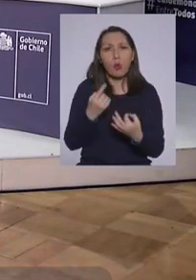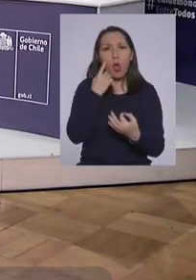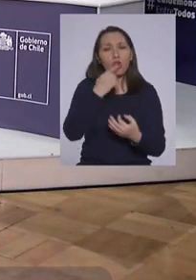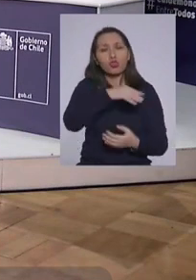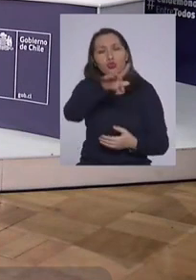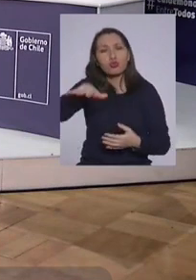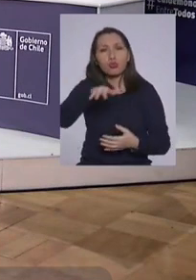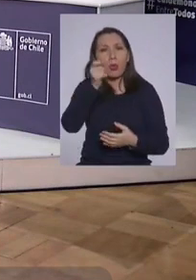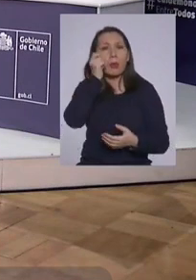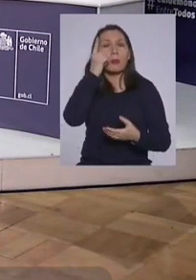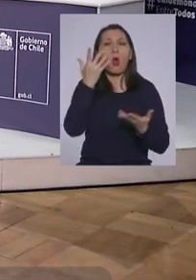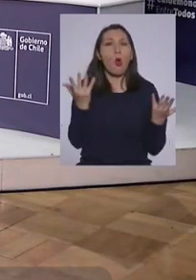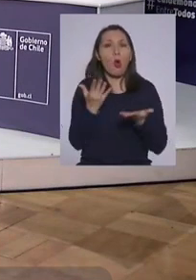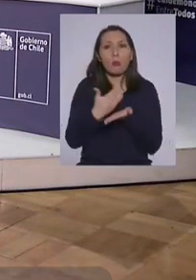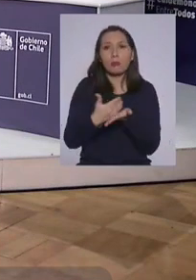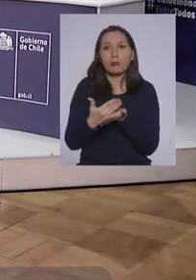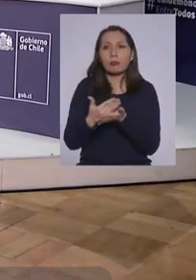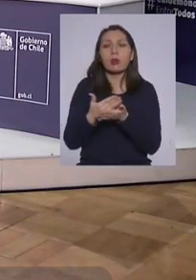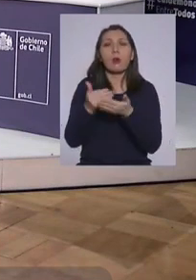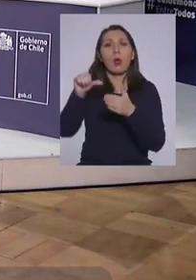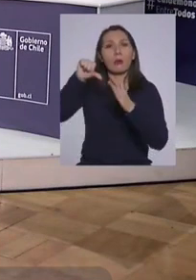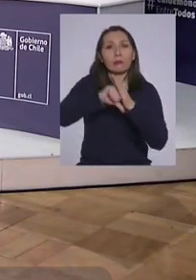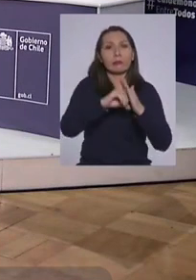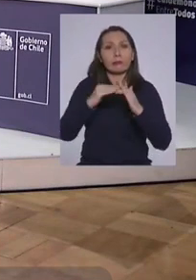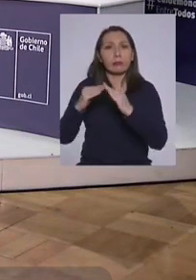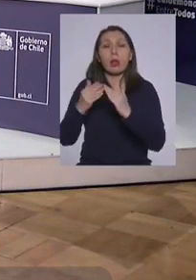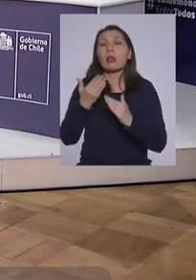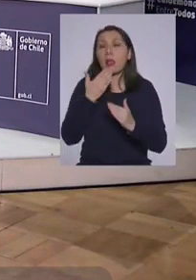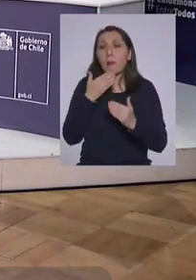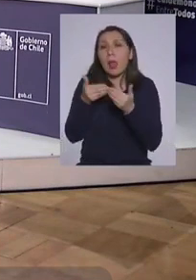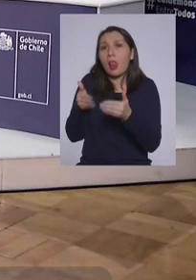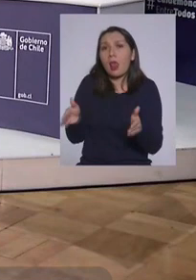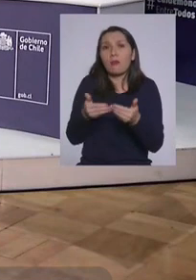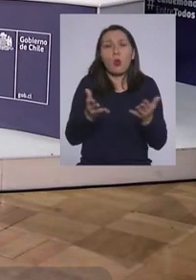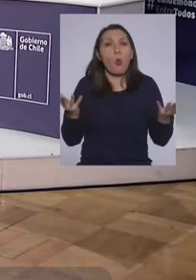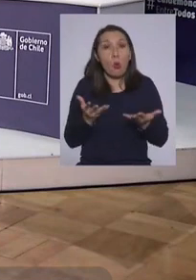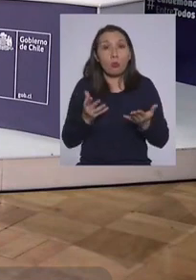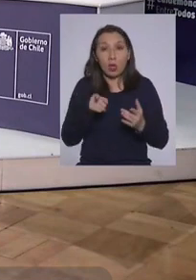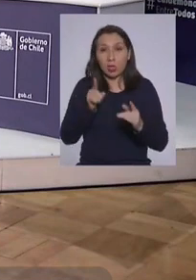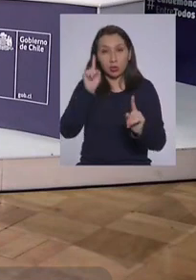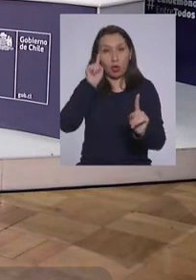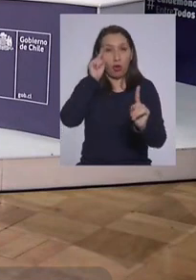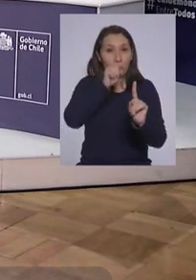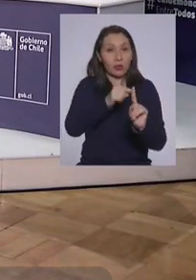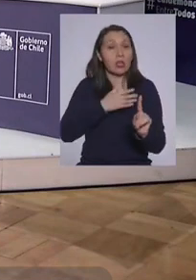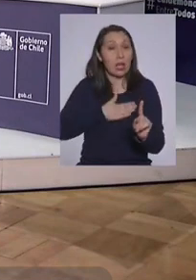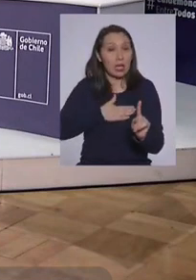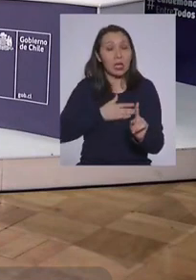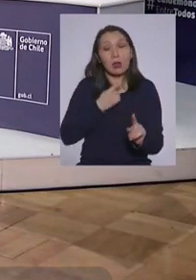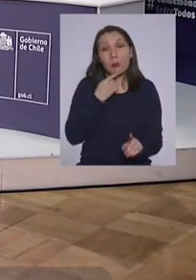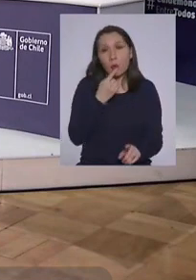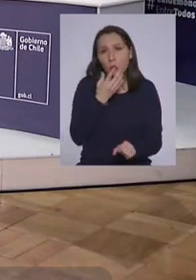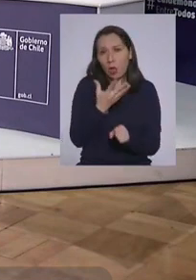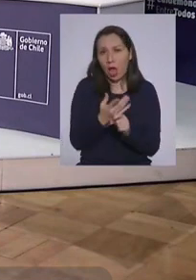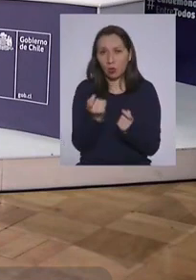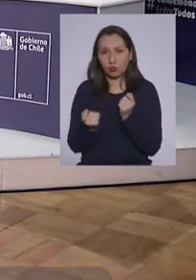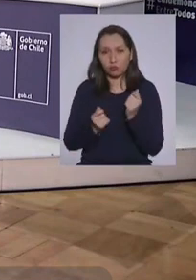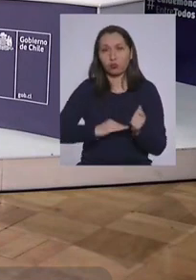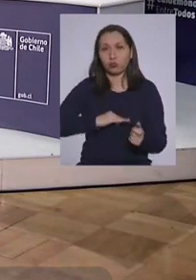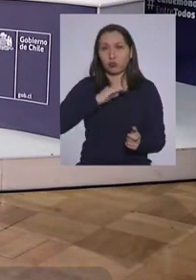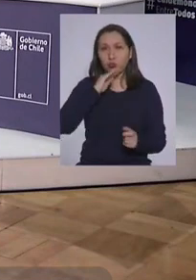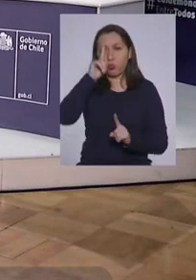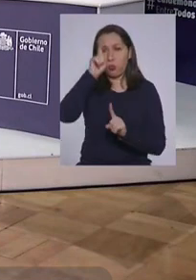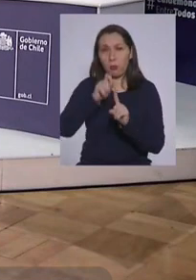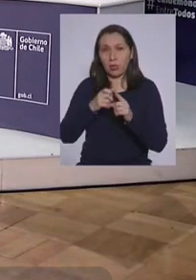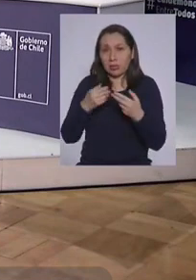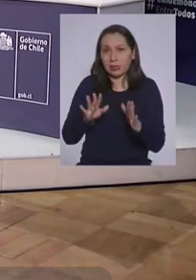por toda la ciudadanía en torno a las estrategias de confinamiento y desconfinamiento. ¿Se va a apuntar a eso finalmente y se ha contado también con los recursos suficientes a un